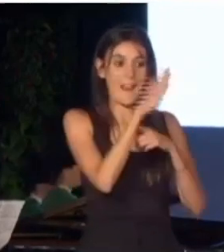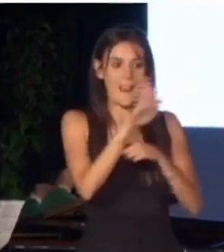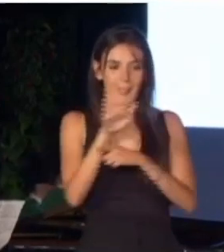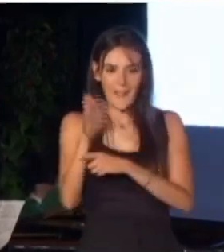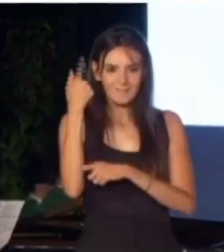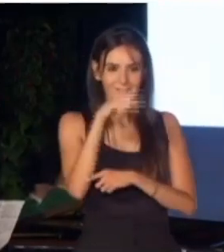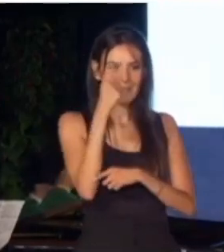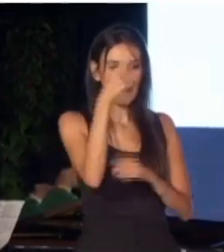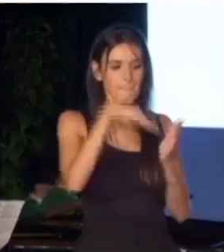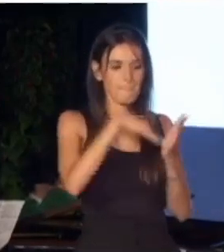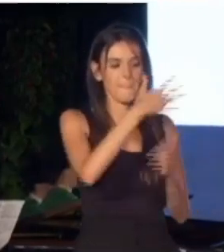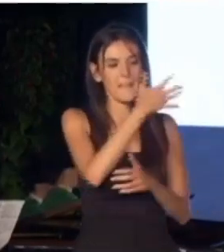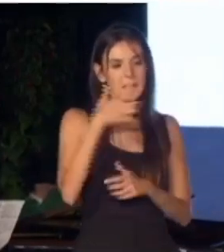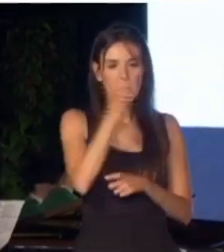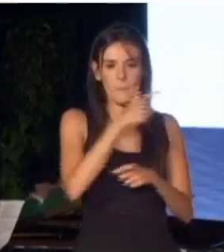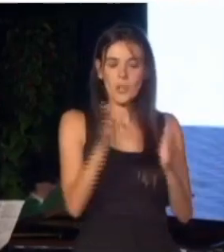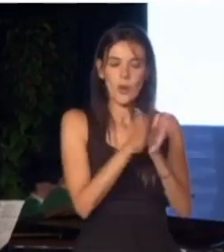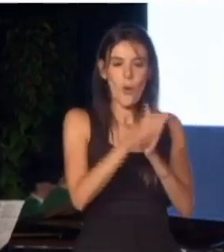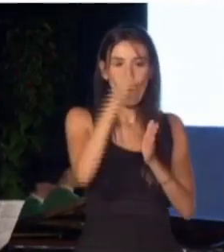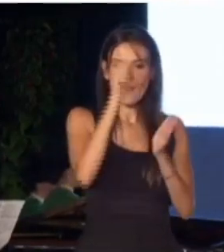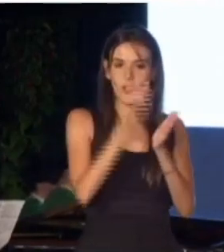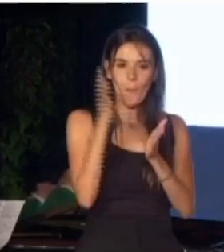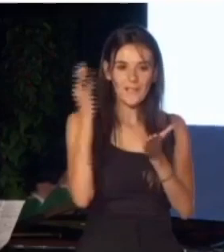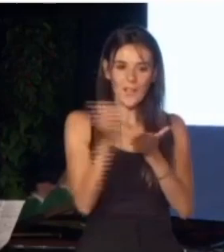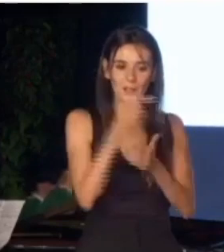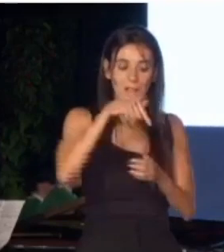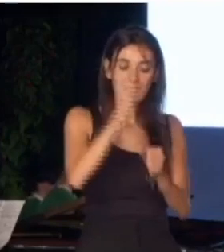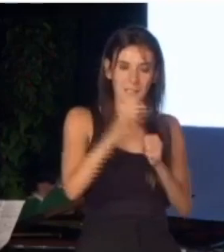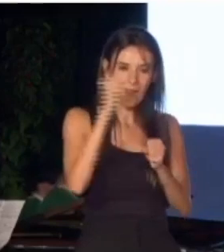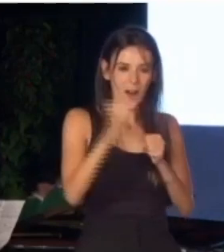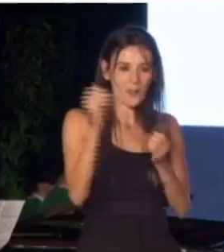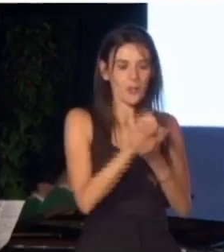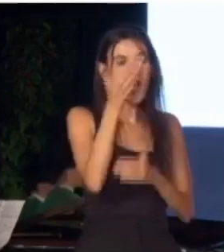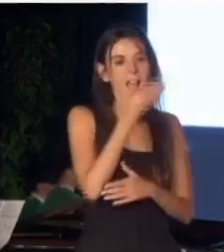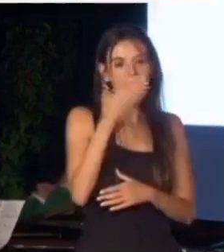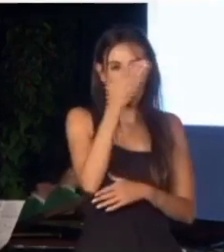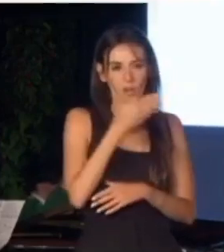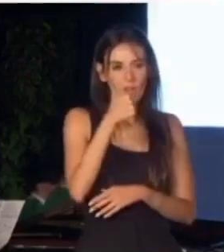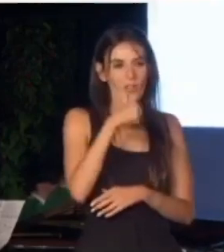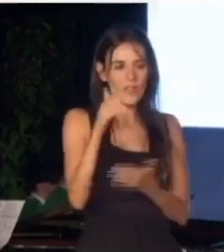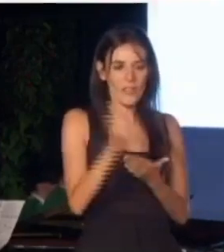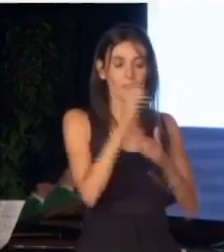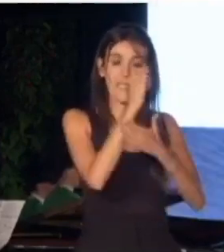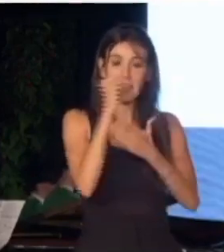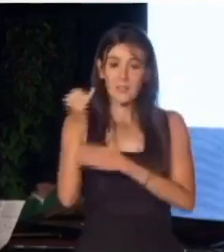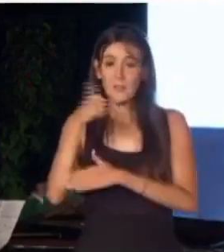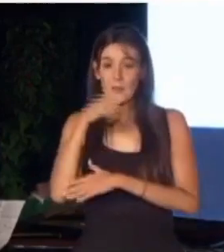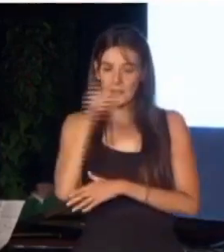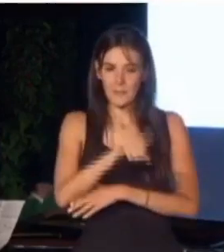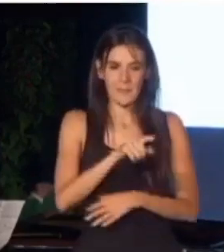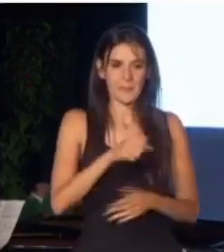de unos 1.500 compañeros y compañeras que trabajamos en los colegios y en los institutos de nuestra